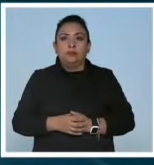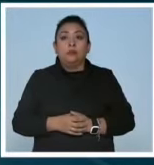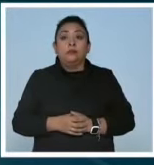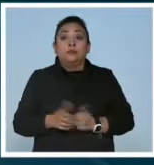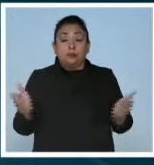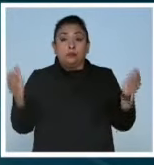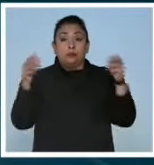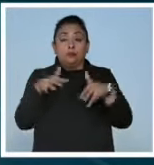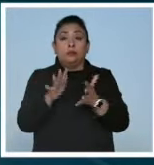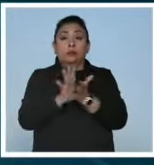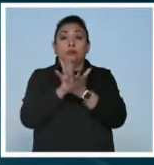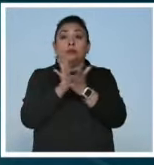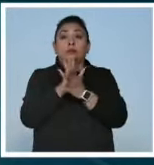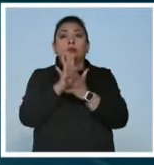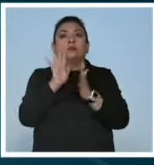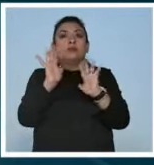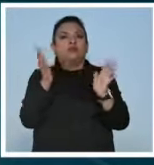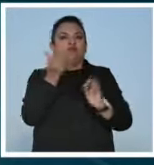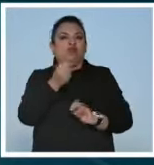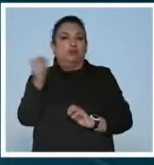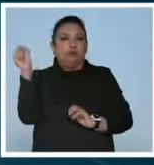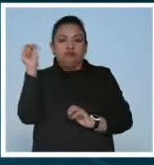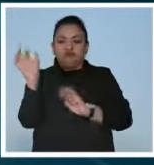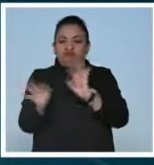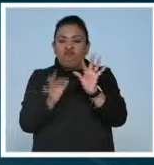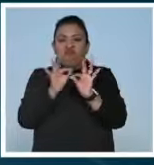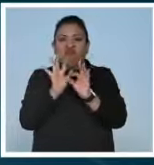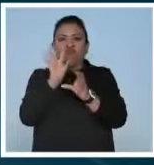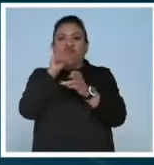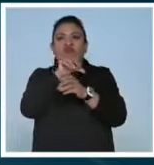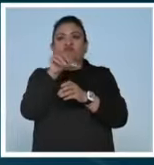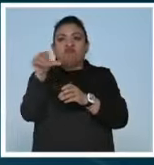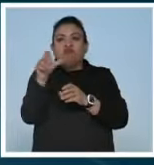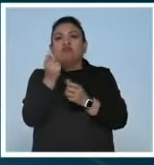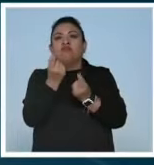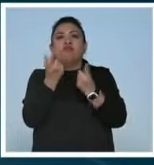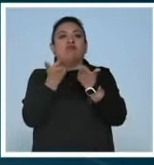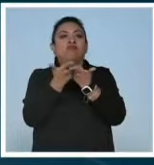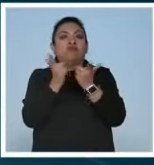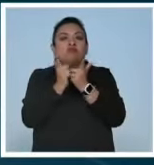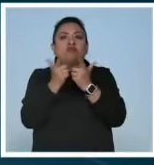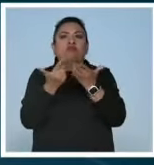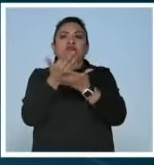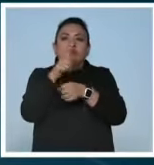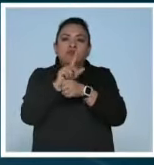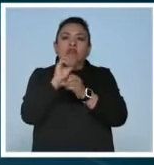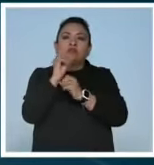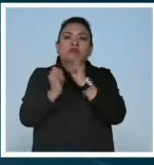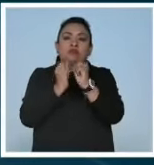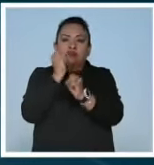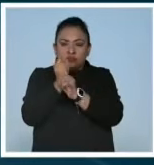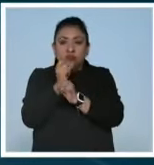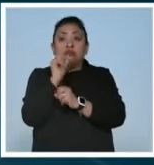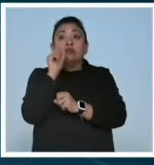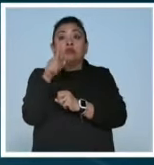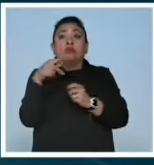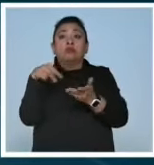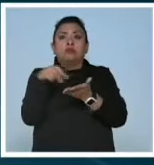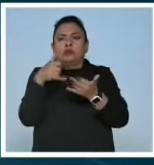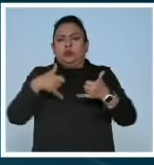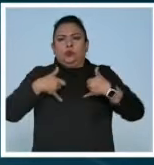En el encuentro participan talentos ya formados y listos para integrarse a las filas de alguna compañía nacional o internacional, así como